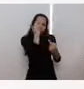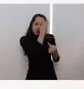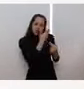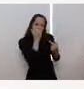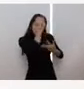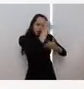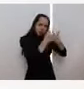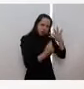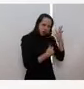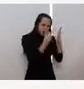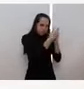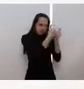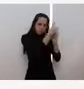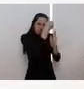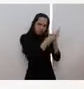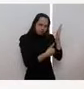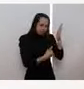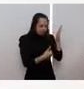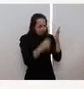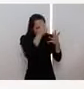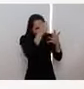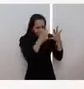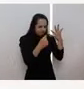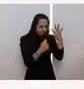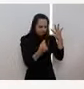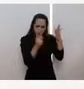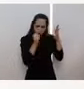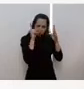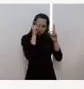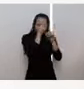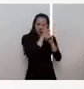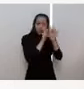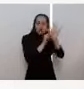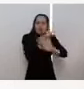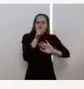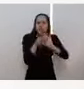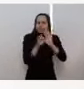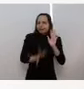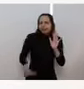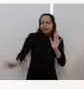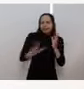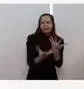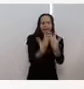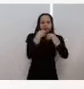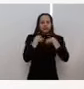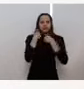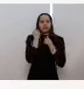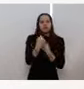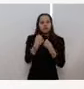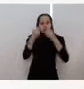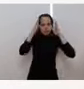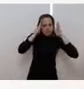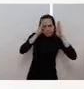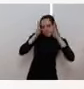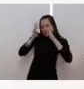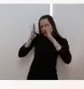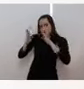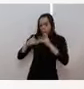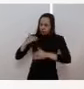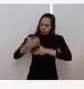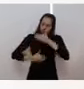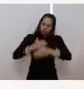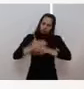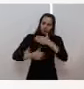evidencia o sea no soportamos absolutamente todos para brindar la mejor atención actualizamos los procedimientos y los protocolos